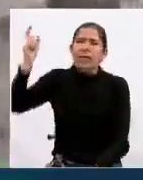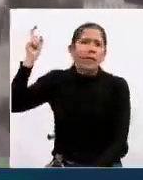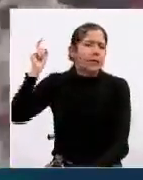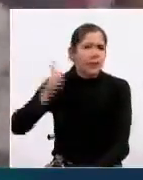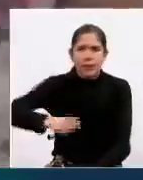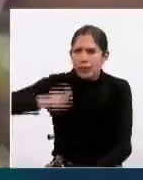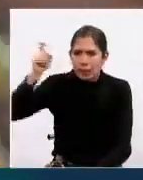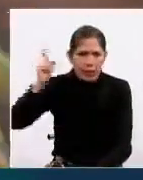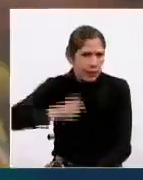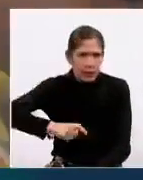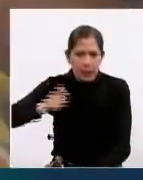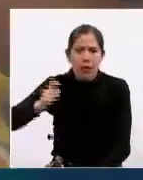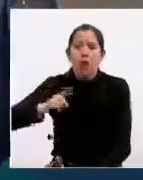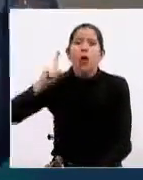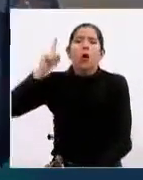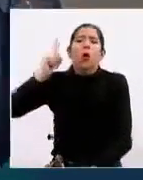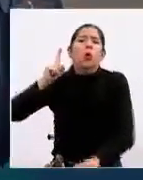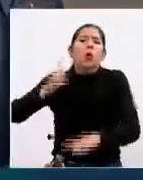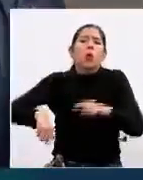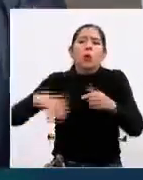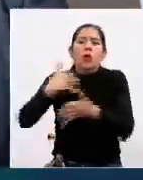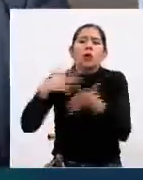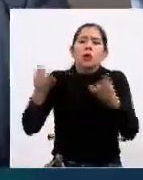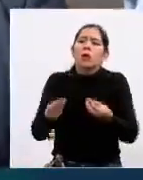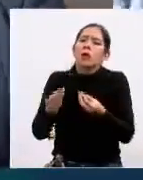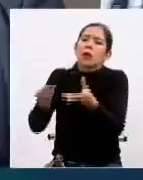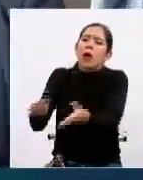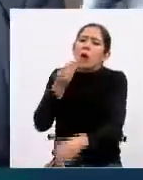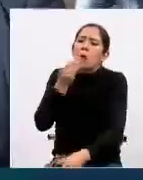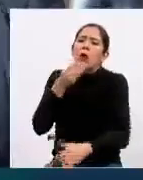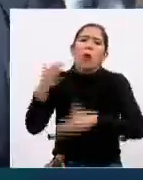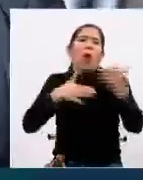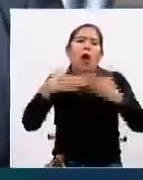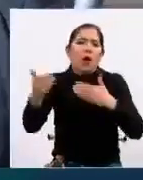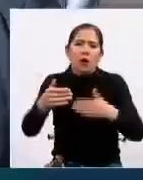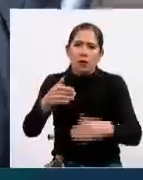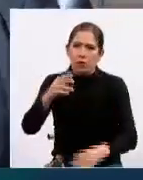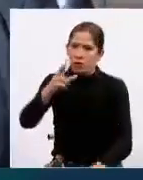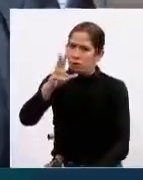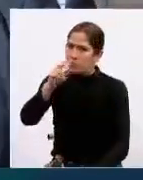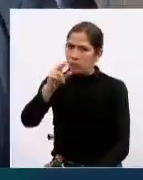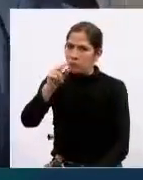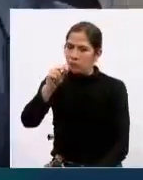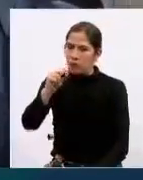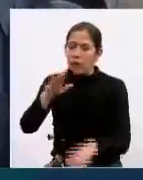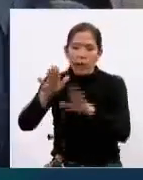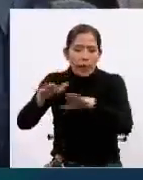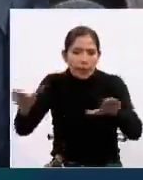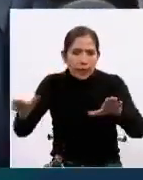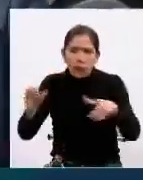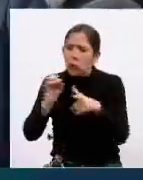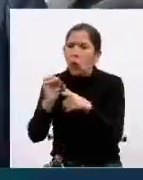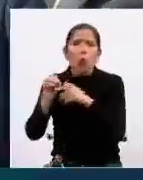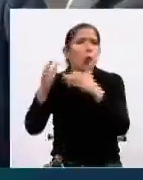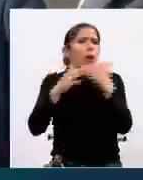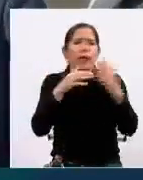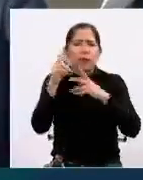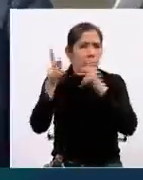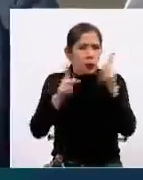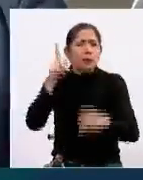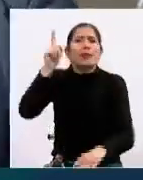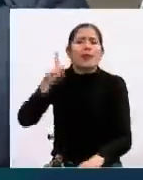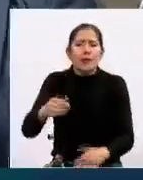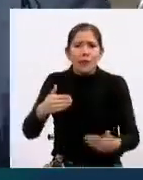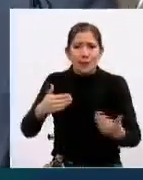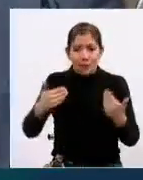Necesariamente, porque no podemos ofrecer cualquier alimento. Lo primero es para ofrecer a nuestras niñas, a nuestros niños y a cualquier persona, tenemos que tener